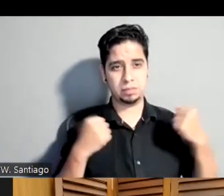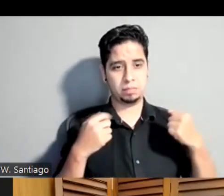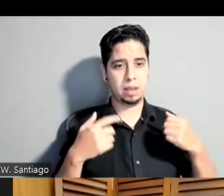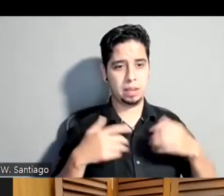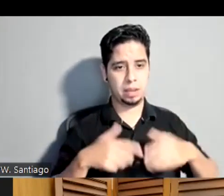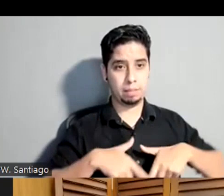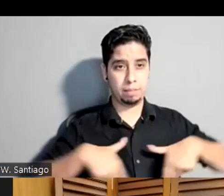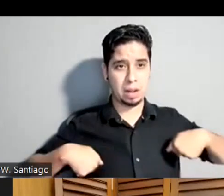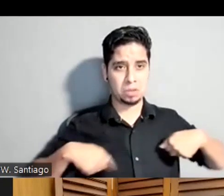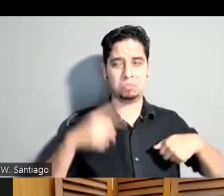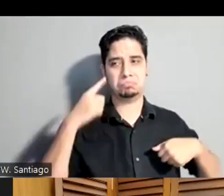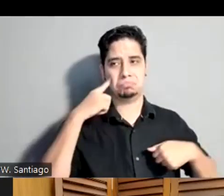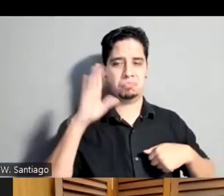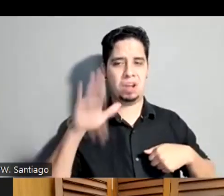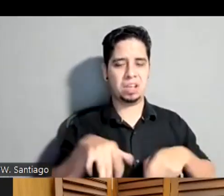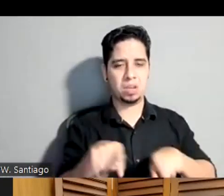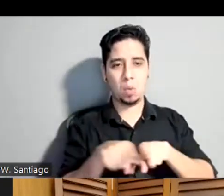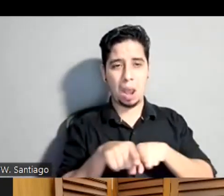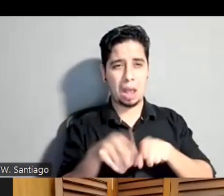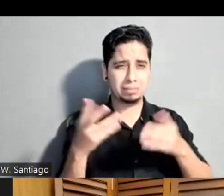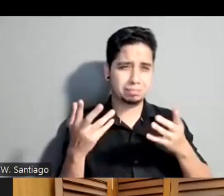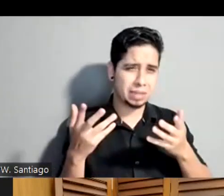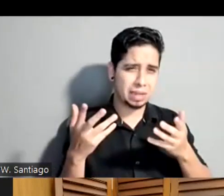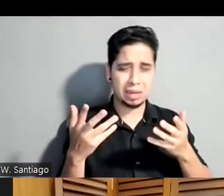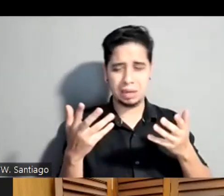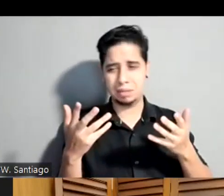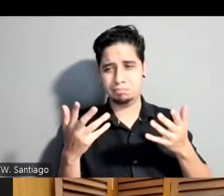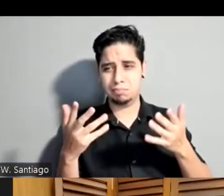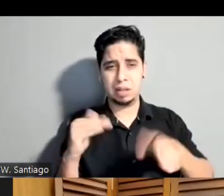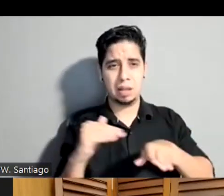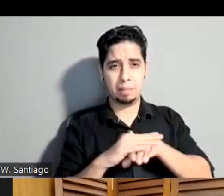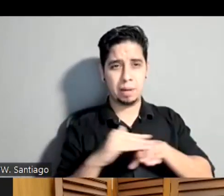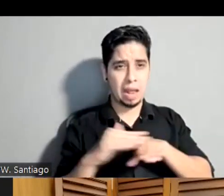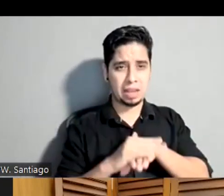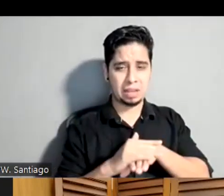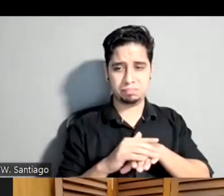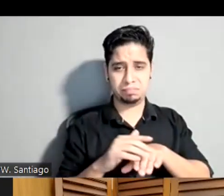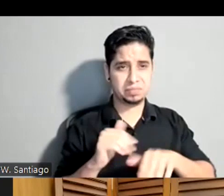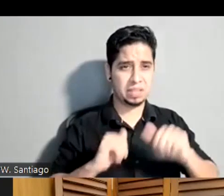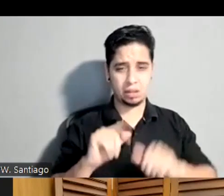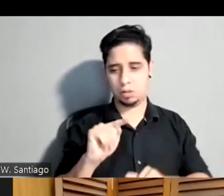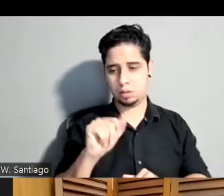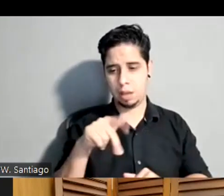playa, allí en el Teatro Tapia, con ese vestuario de Salomé, pero también lo superé.